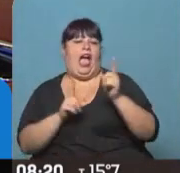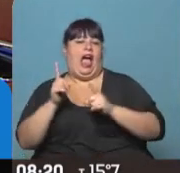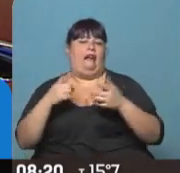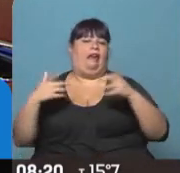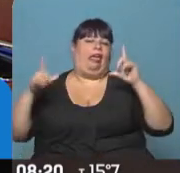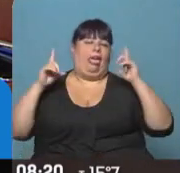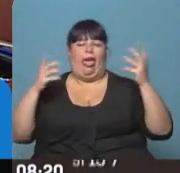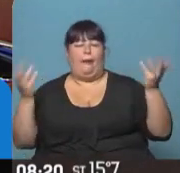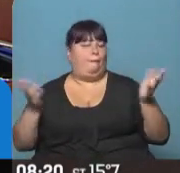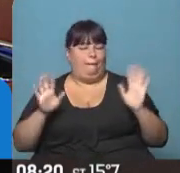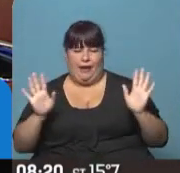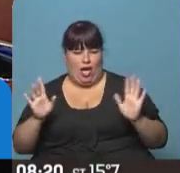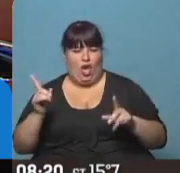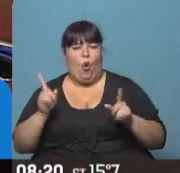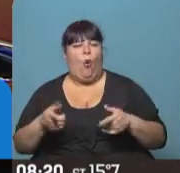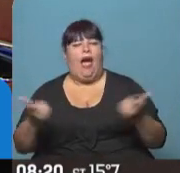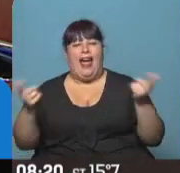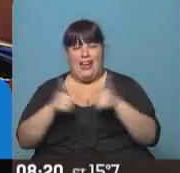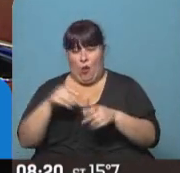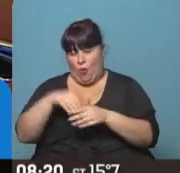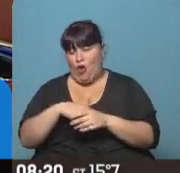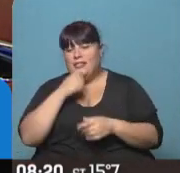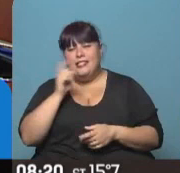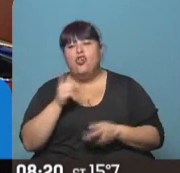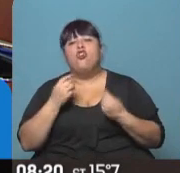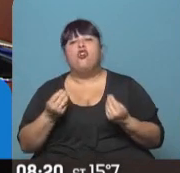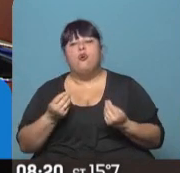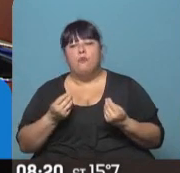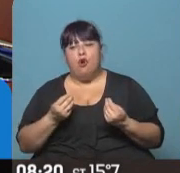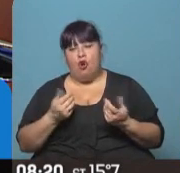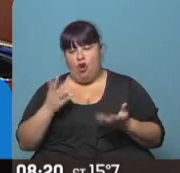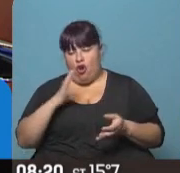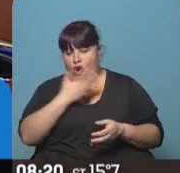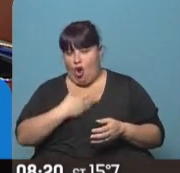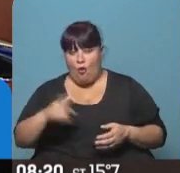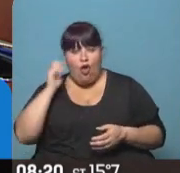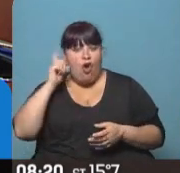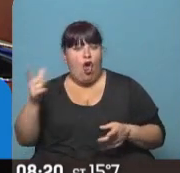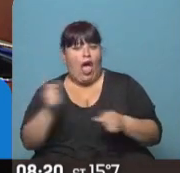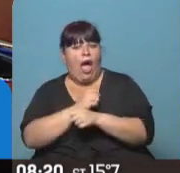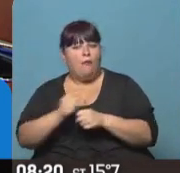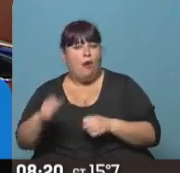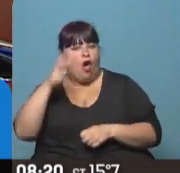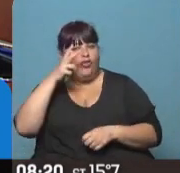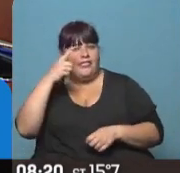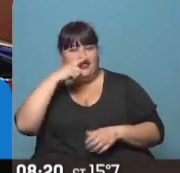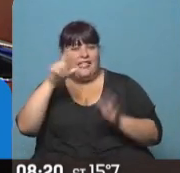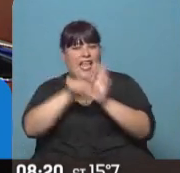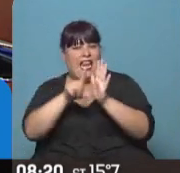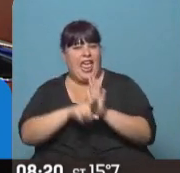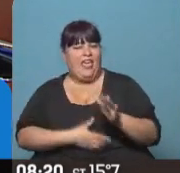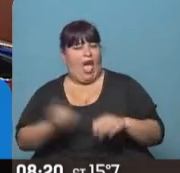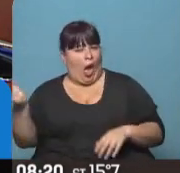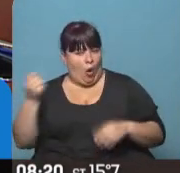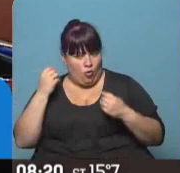escena más, pero en general se han sentado a votar, porque si no, ¿cómo sería que el gobierno logró la aprobación de las 87 leyes del